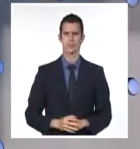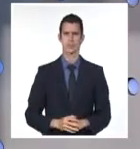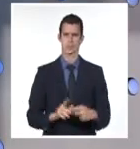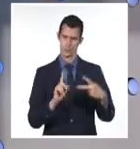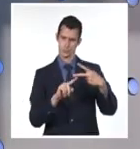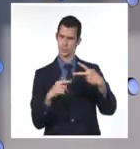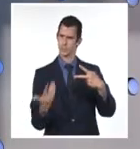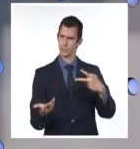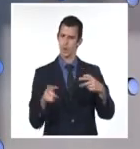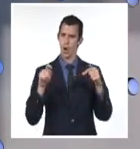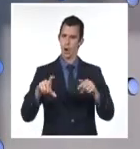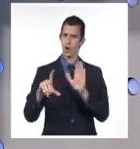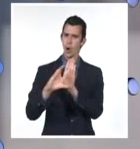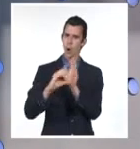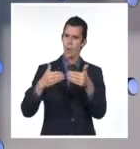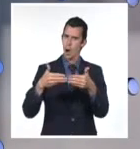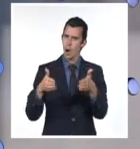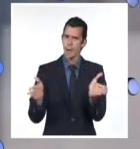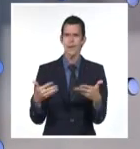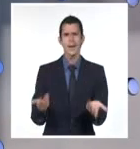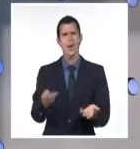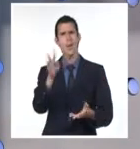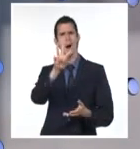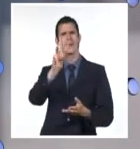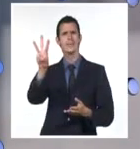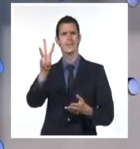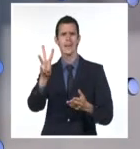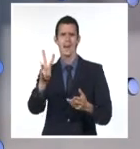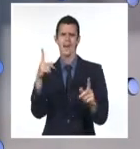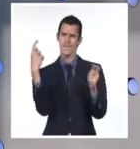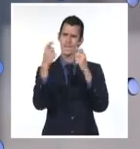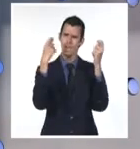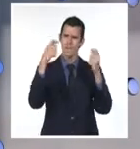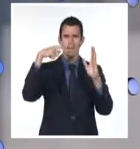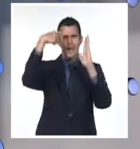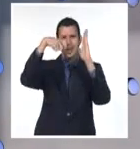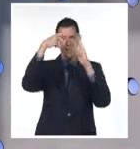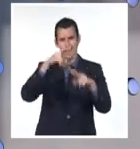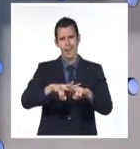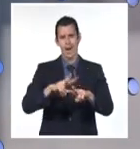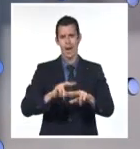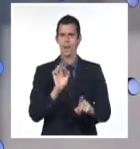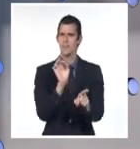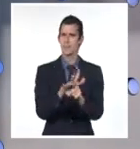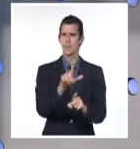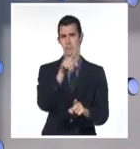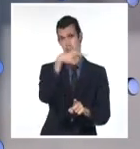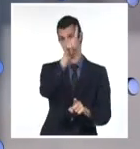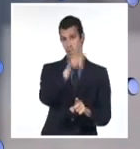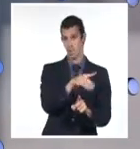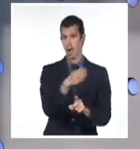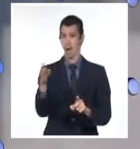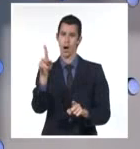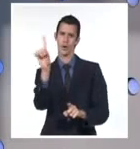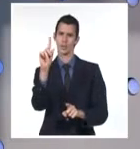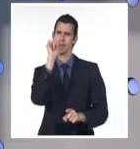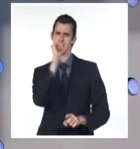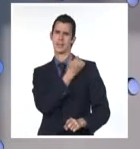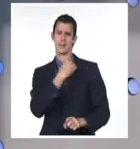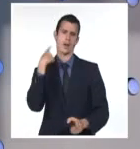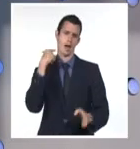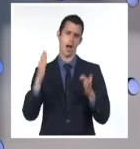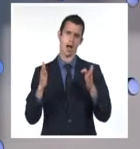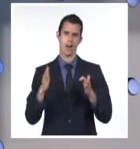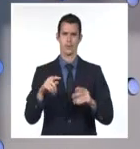abierta la convocatoria a la 43 edición del Festival de Cine de La Habana a realizarse del 1 al 11 de diciembre de este año. Todos